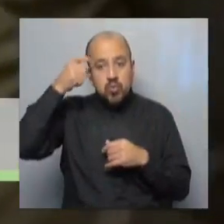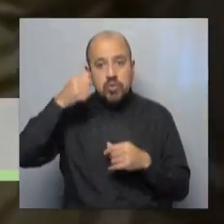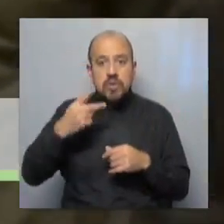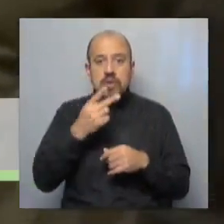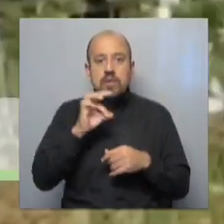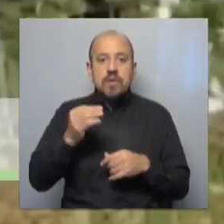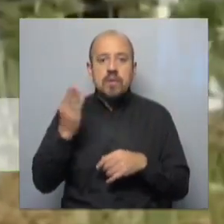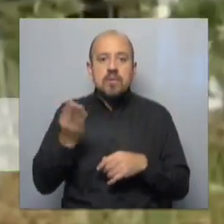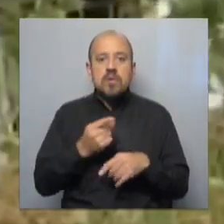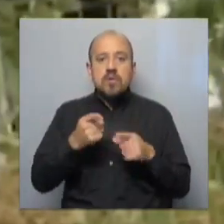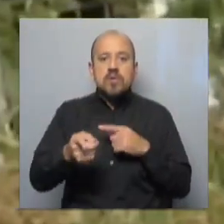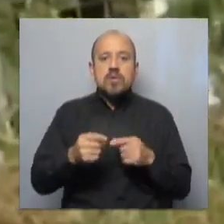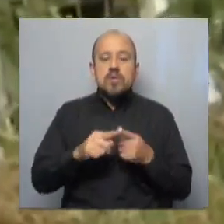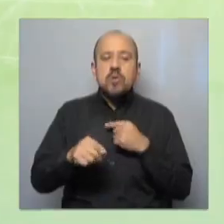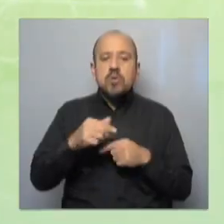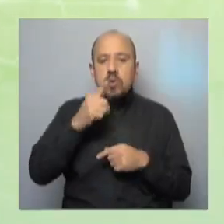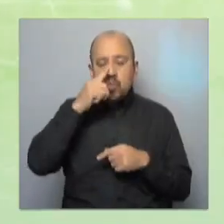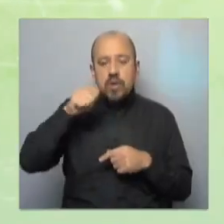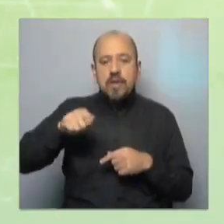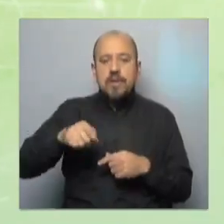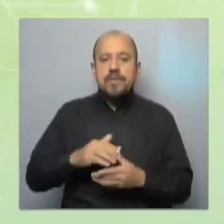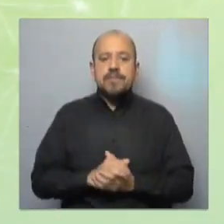20% del territorio de ucrania